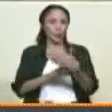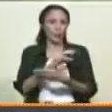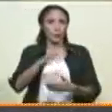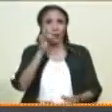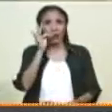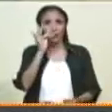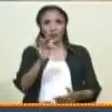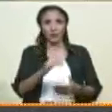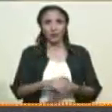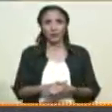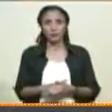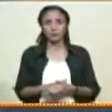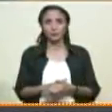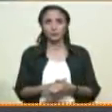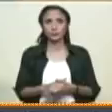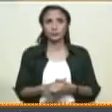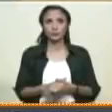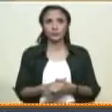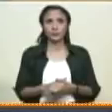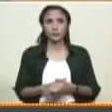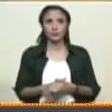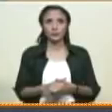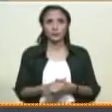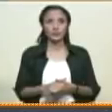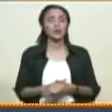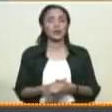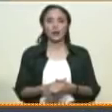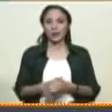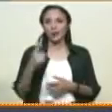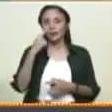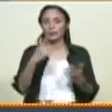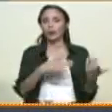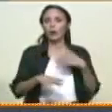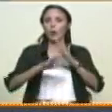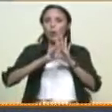Y ante la debilidad del Estado comenzó a imperar la impunidad.